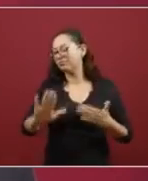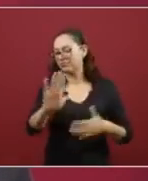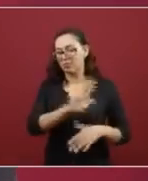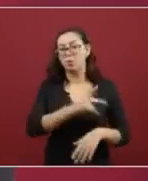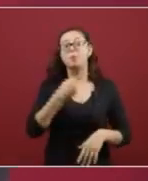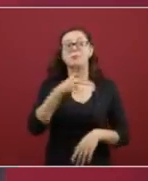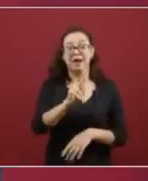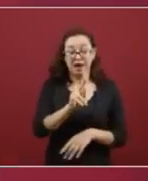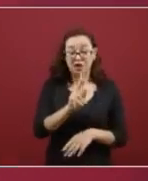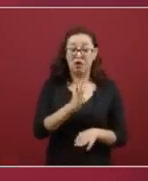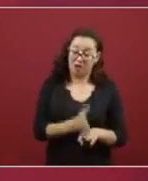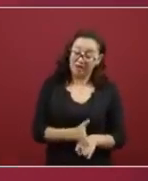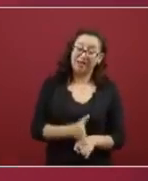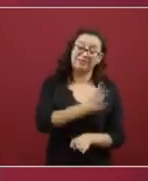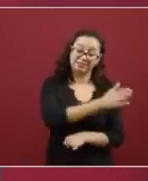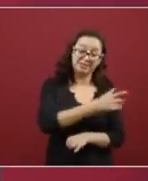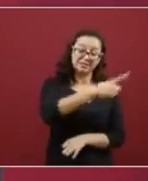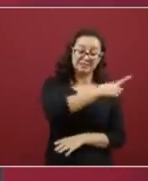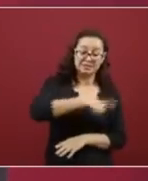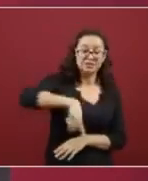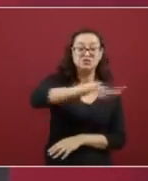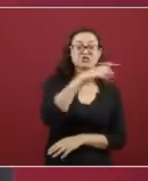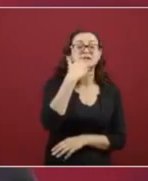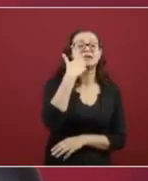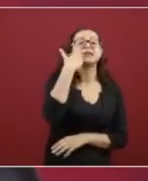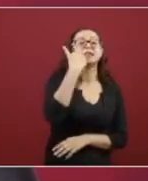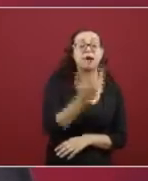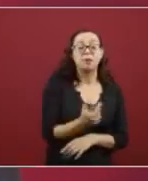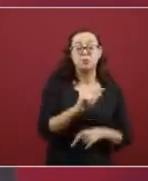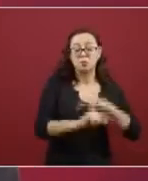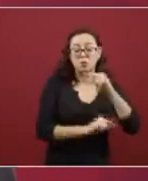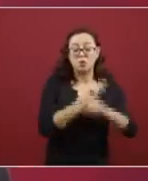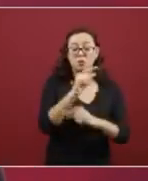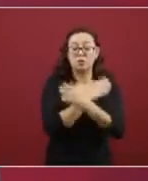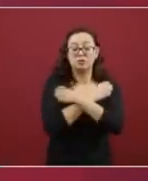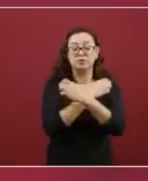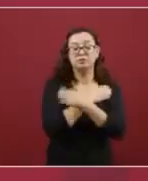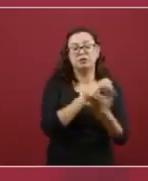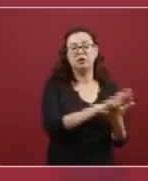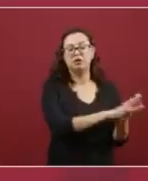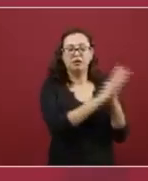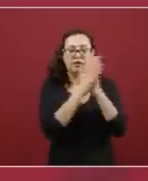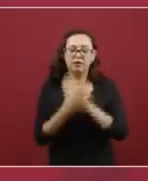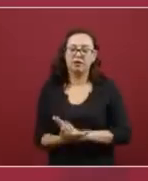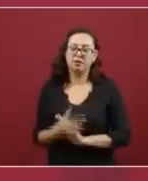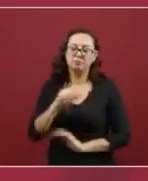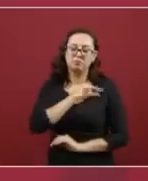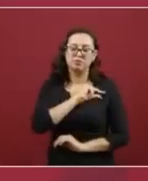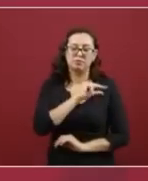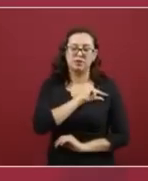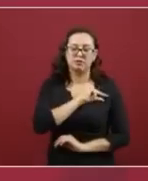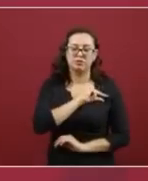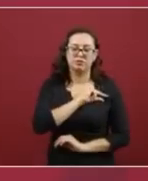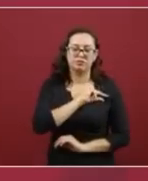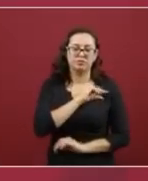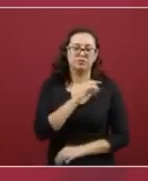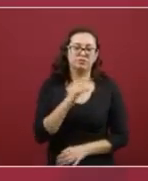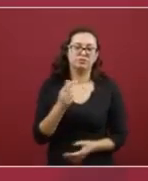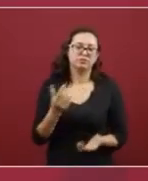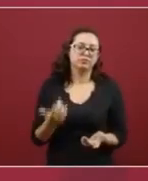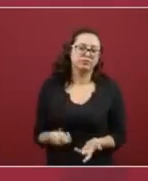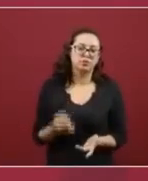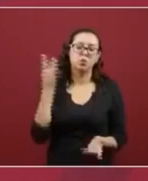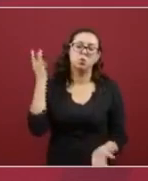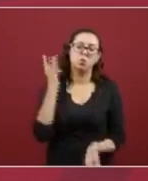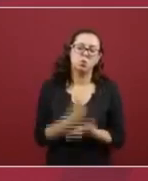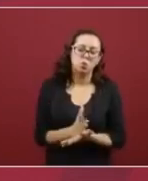lo que querían era, en el fondo, privatizar la educación, que estudiara el que tuviese